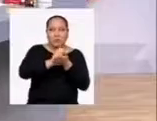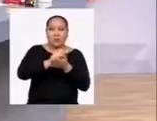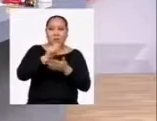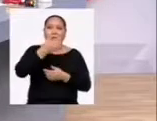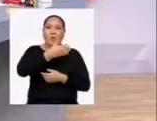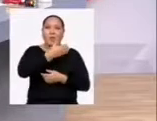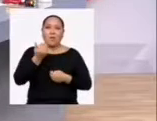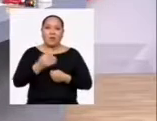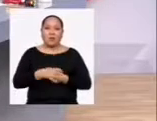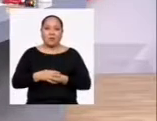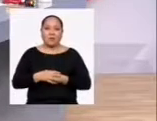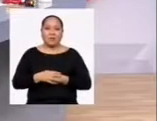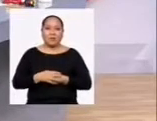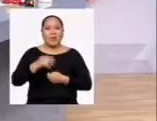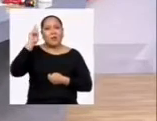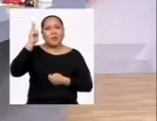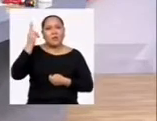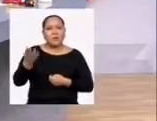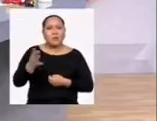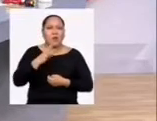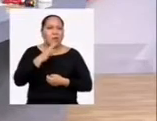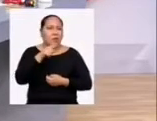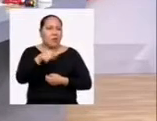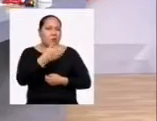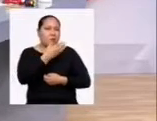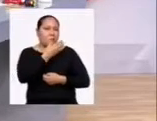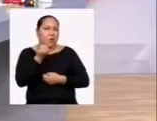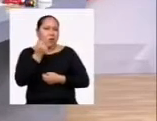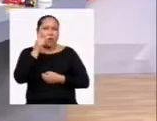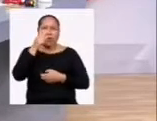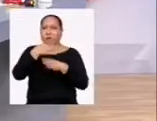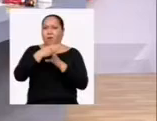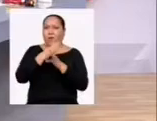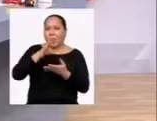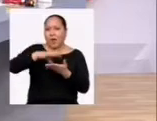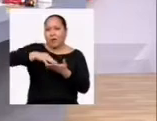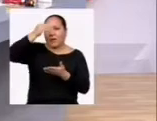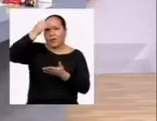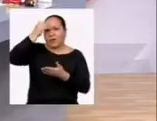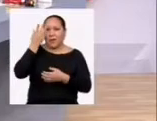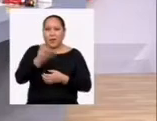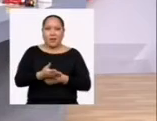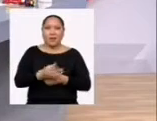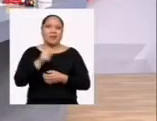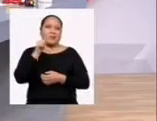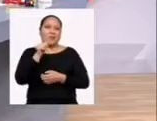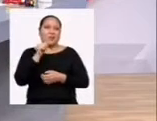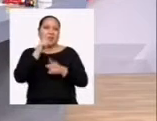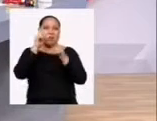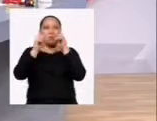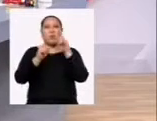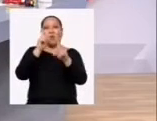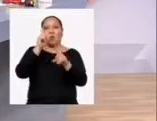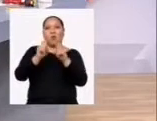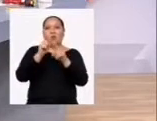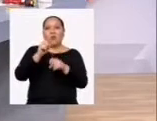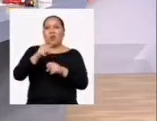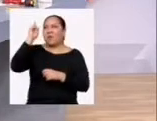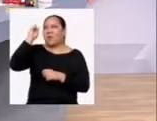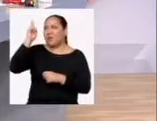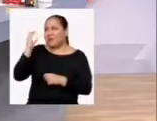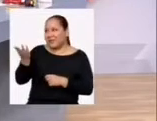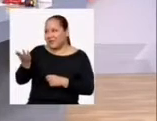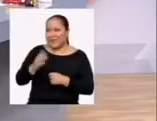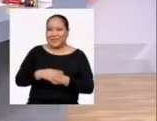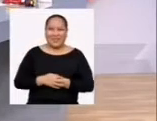mejorar. Profesora, y hablando de mejorar, una forma de aprender es justamente haciendo preguntas a nuestras maestras